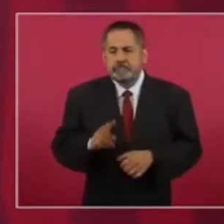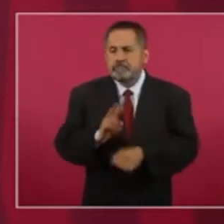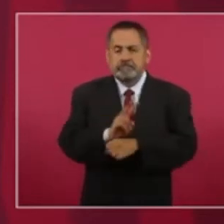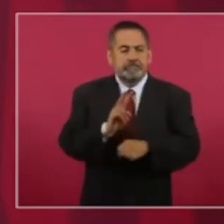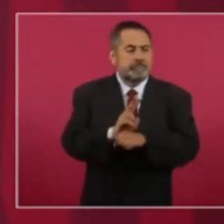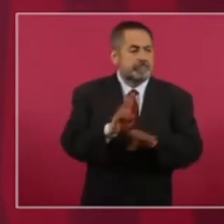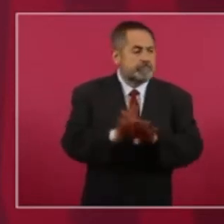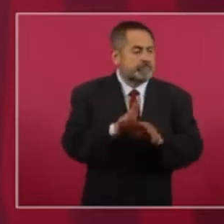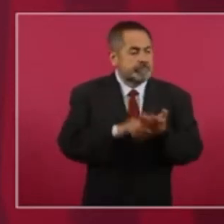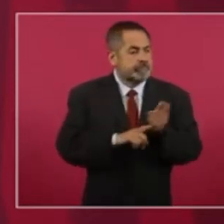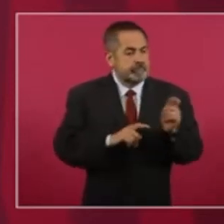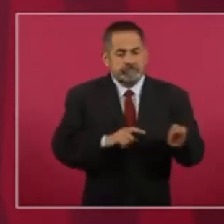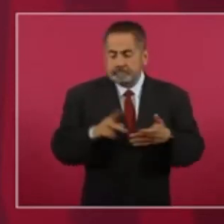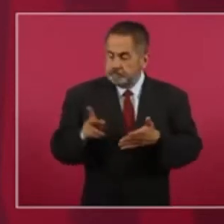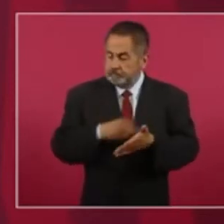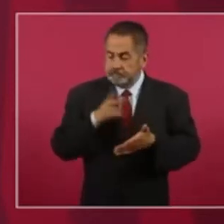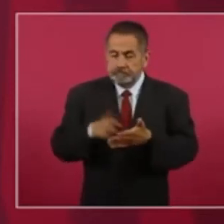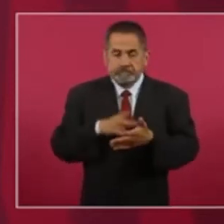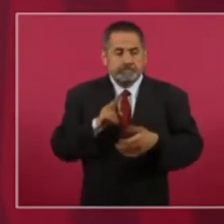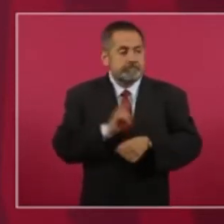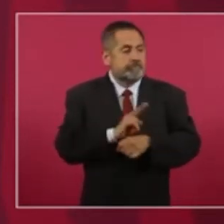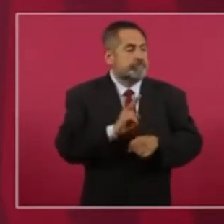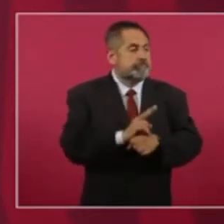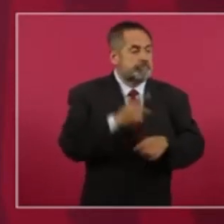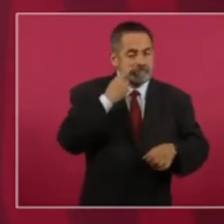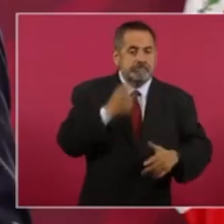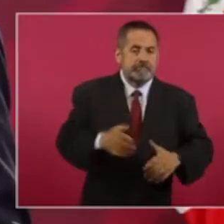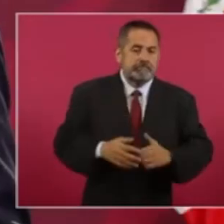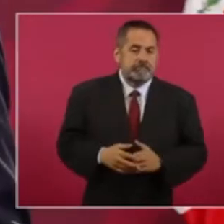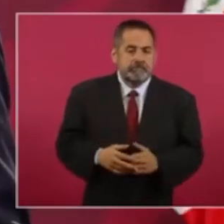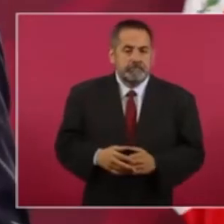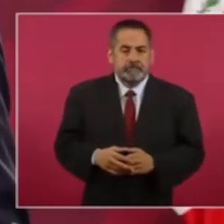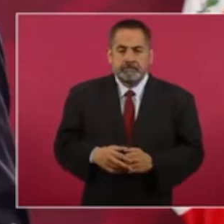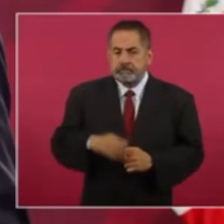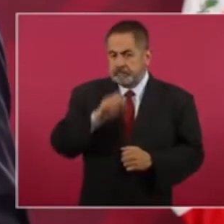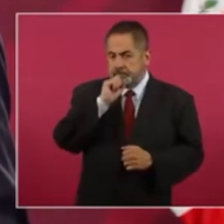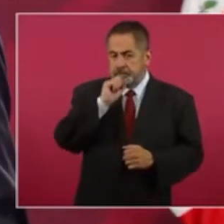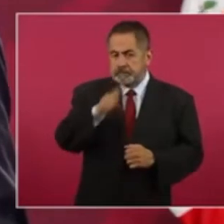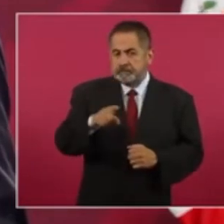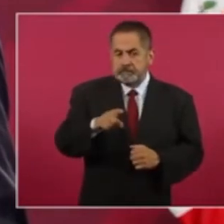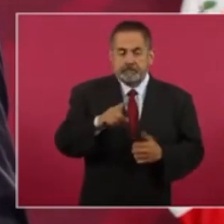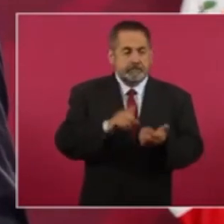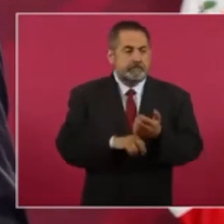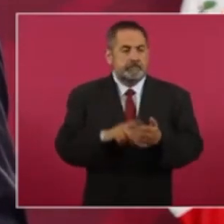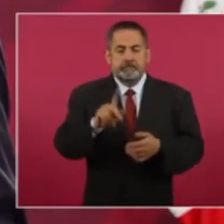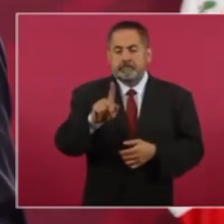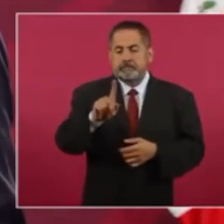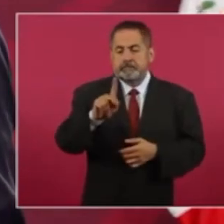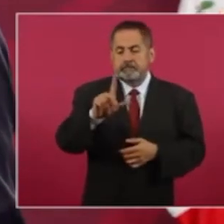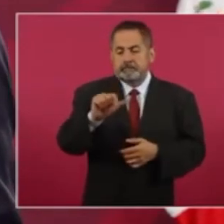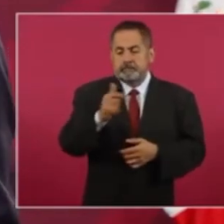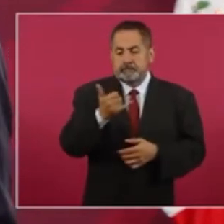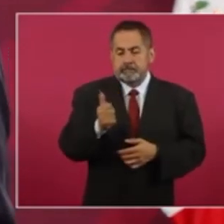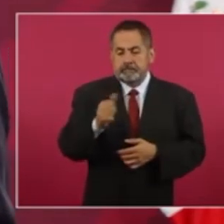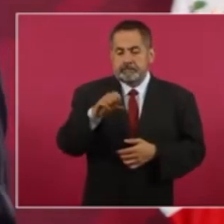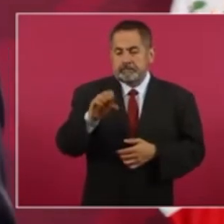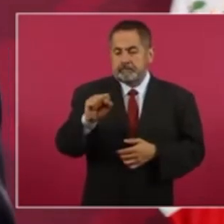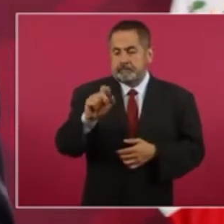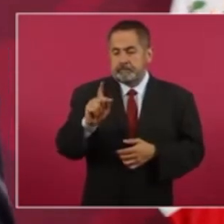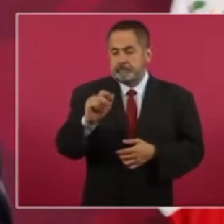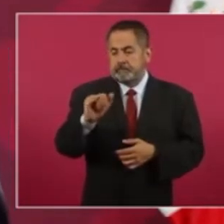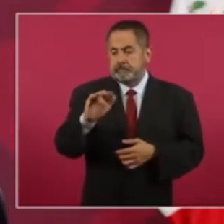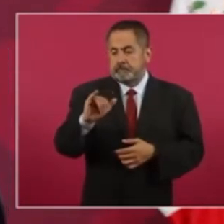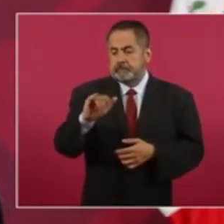supervisando constantemente. Y vamos a estar en Playa Espíritu, en la zona